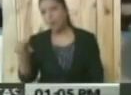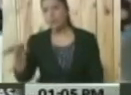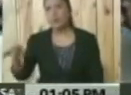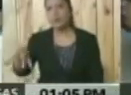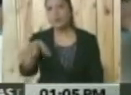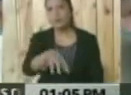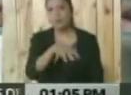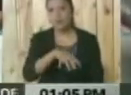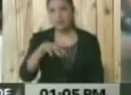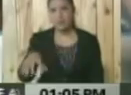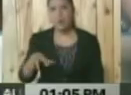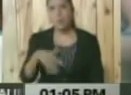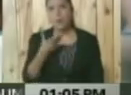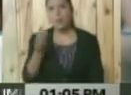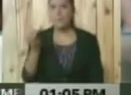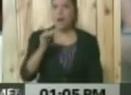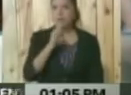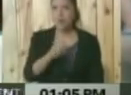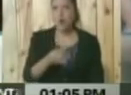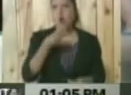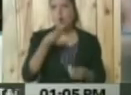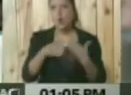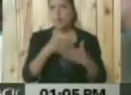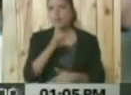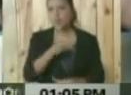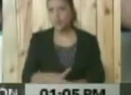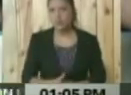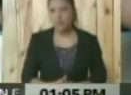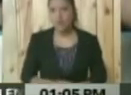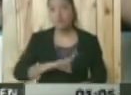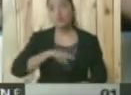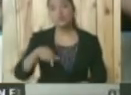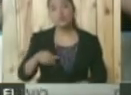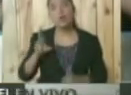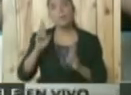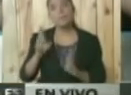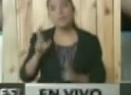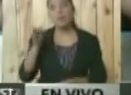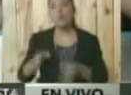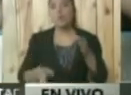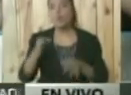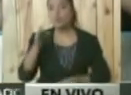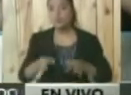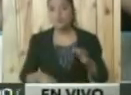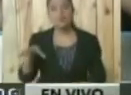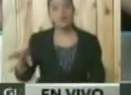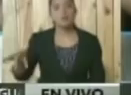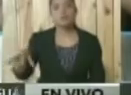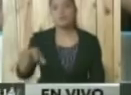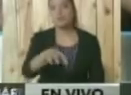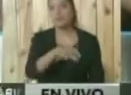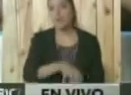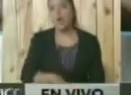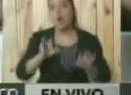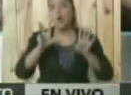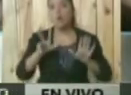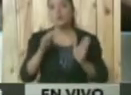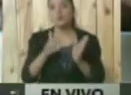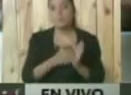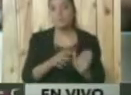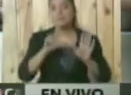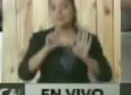se podrían haber nuevos pronunciamientos. En este caso, ¿cómo marchan esas denuncias? Nosotros aspiramos que se haga justicia en todas y cada una de las 8.600